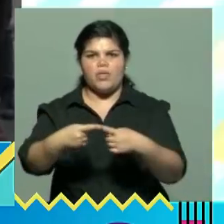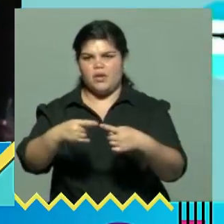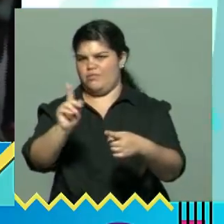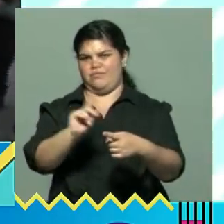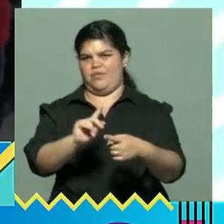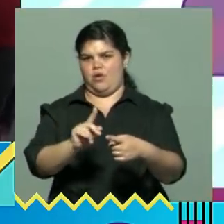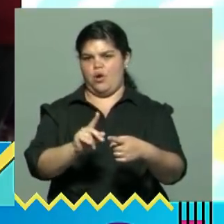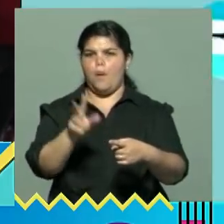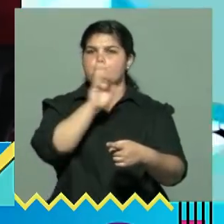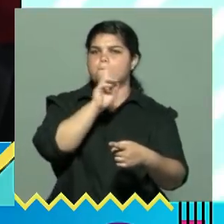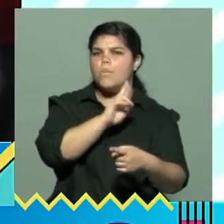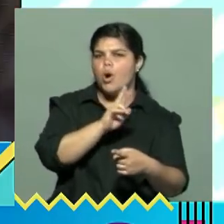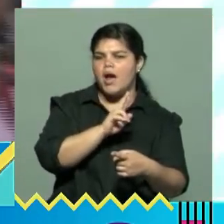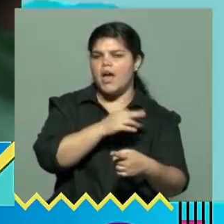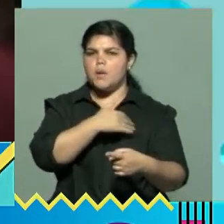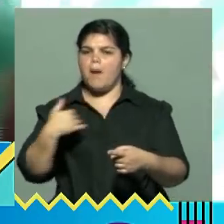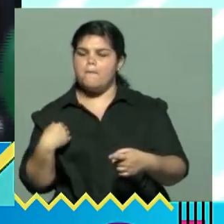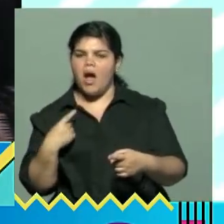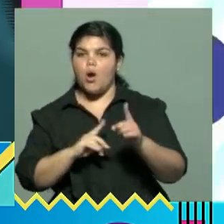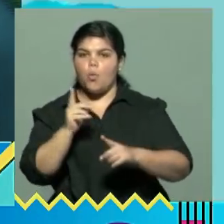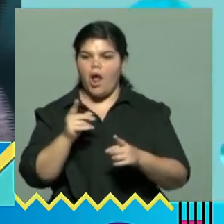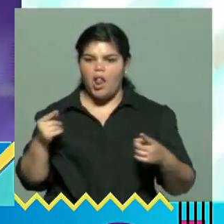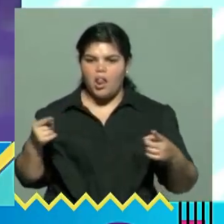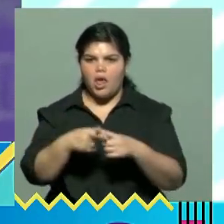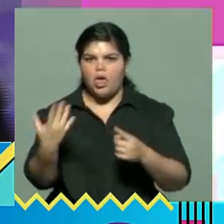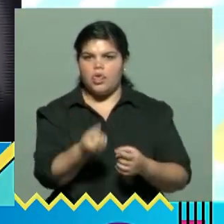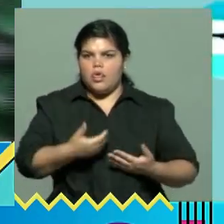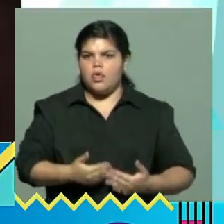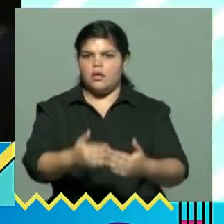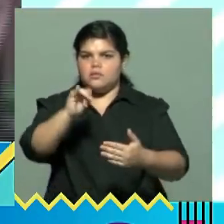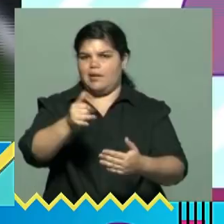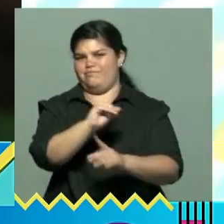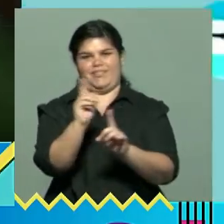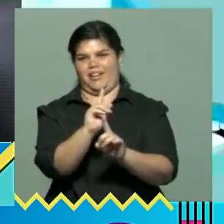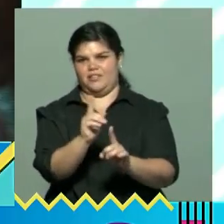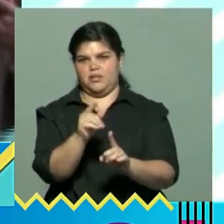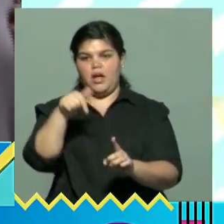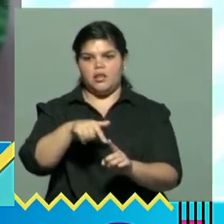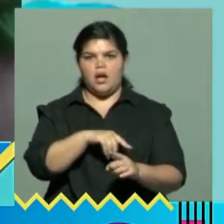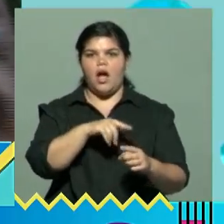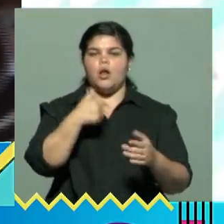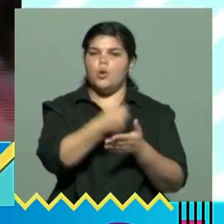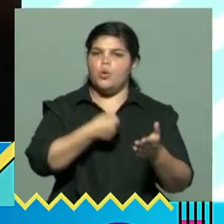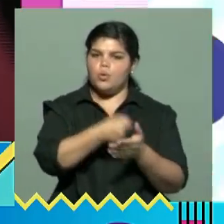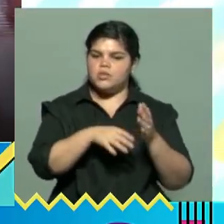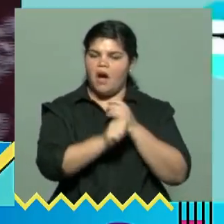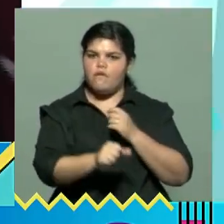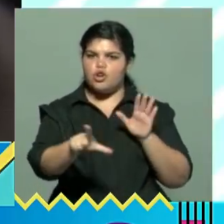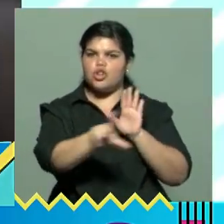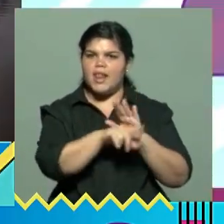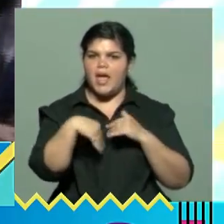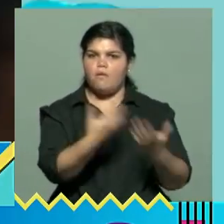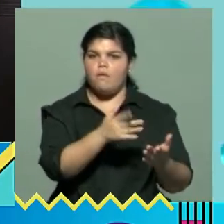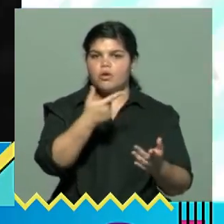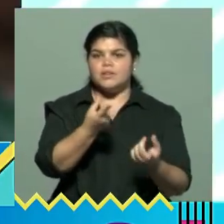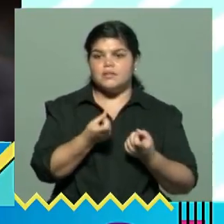ser mujer, ser madre. Y creo que justamente la lucha por la legalidad del aborto ampara a todas esas mujeres, digamos, que tienen que decidir qué es lo que